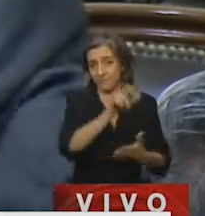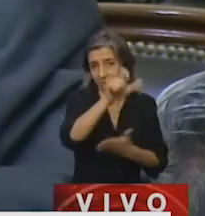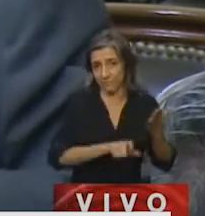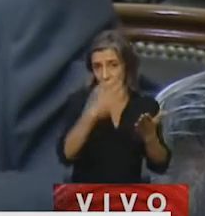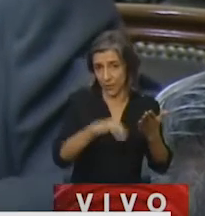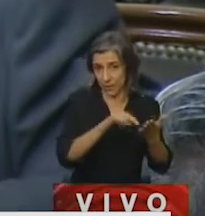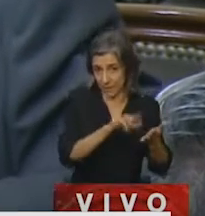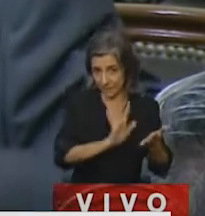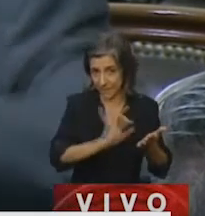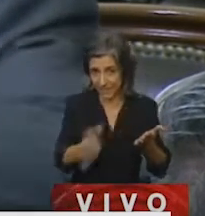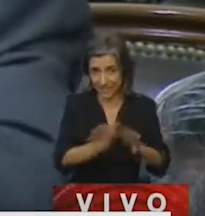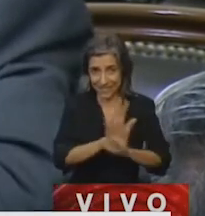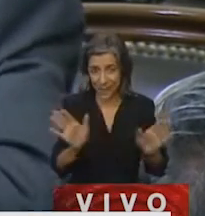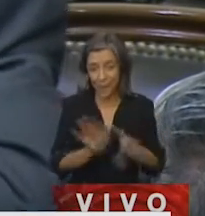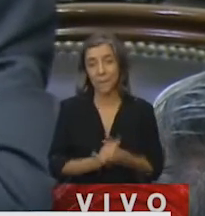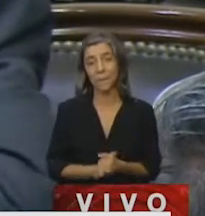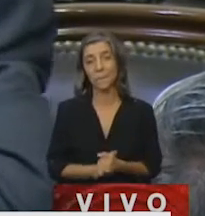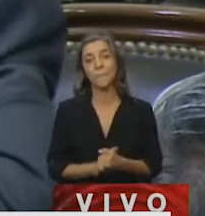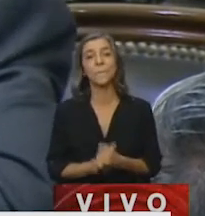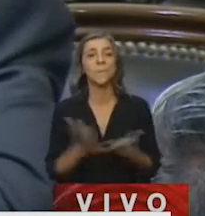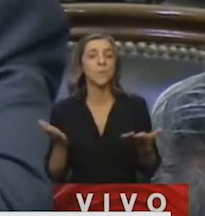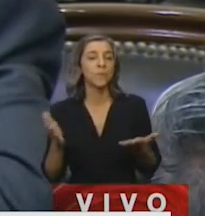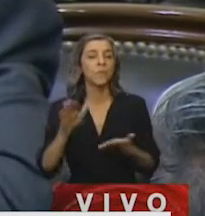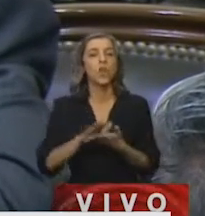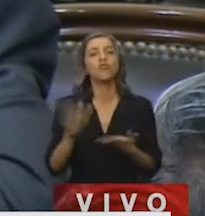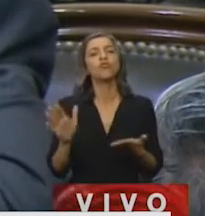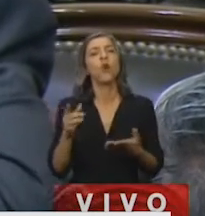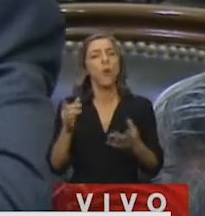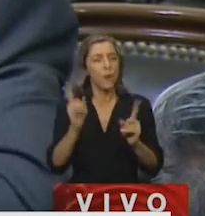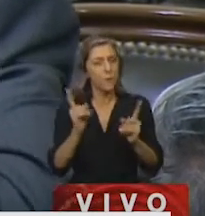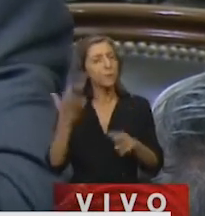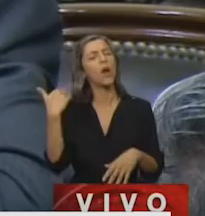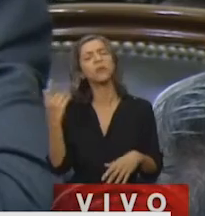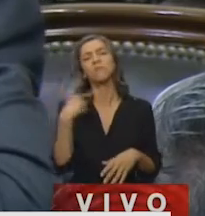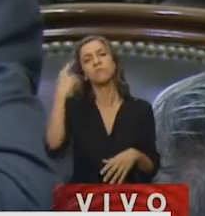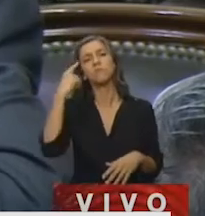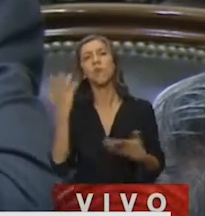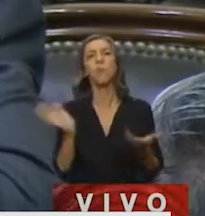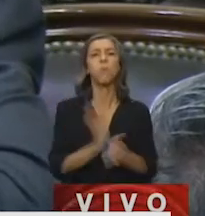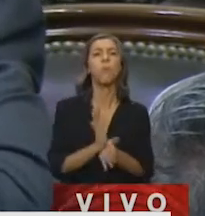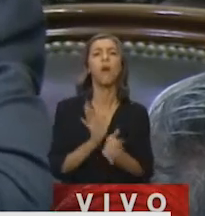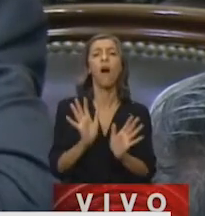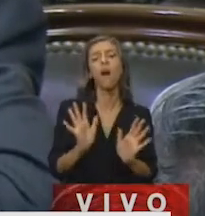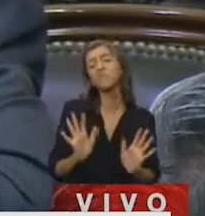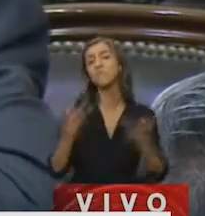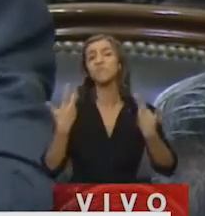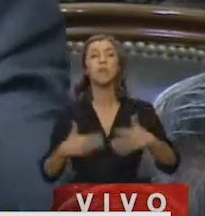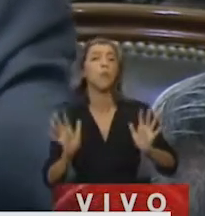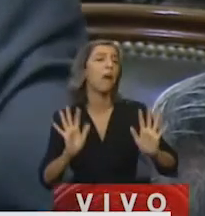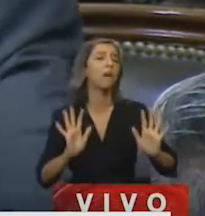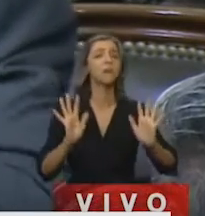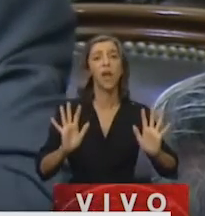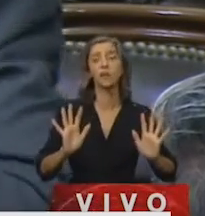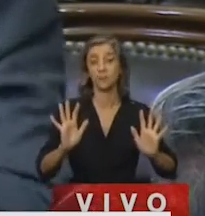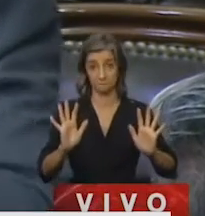ventaja. En esto de la naturalización de las cosas, pensemos que muchas veces se dice que si